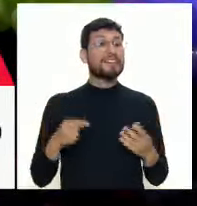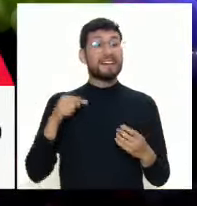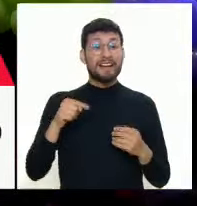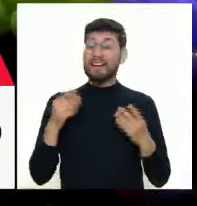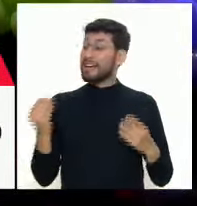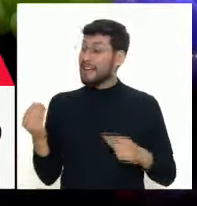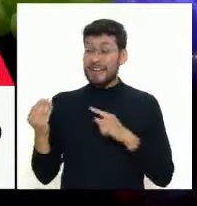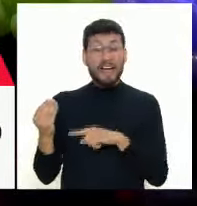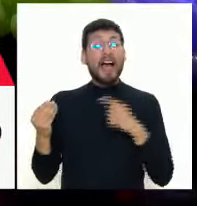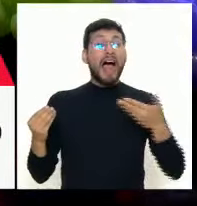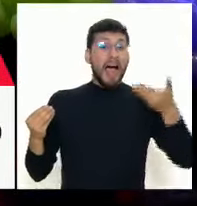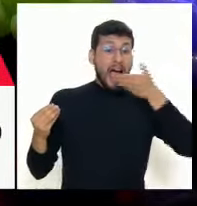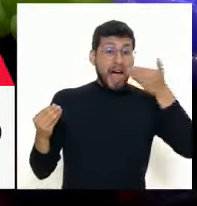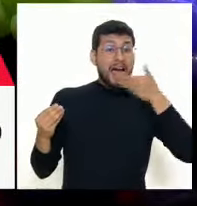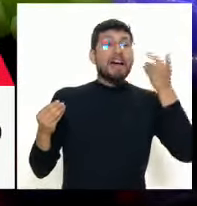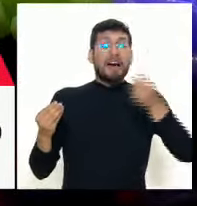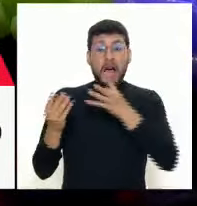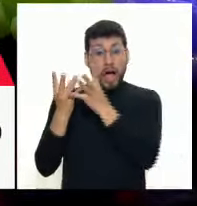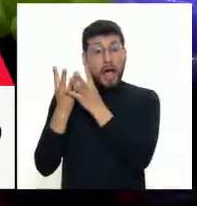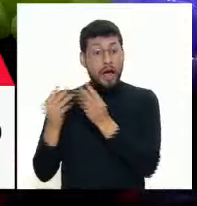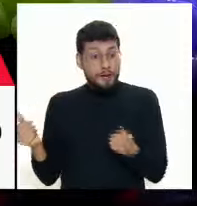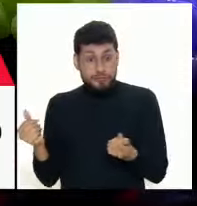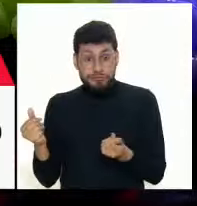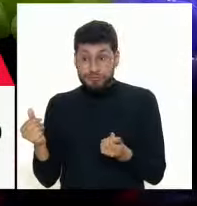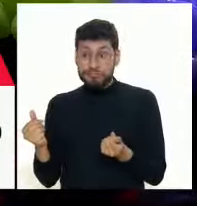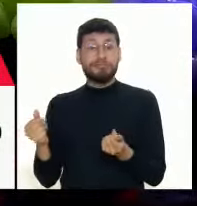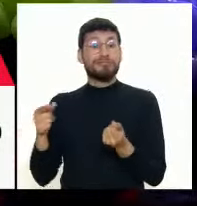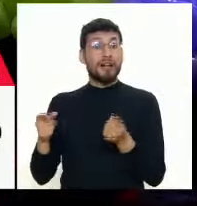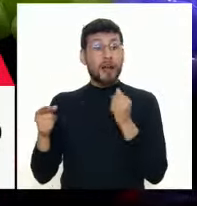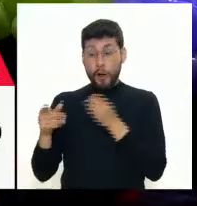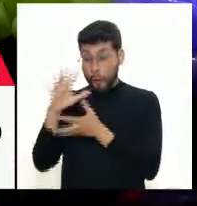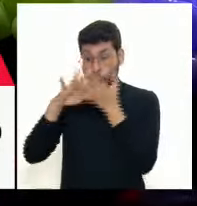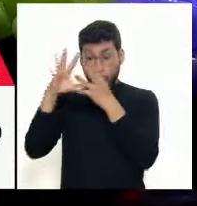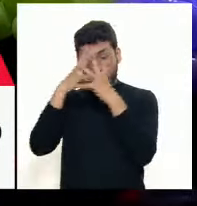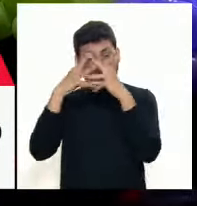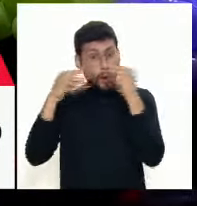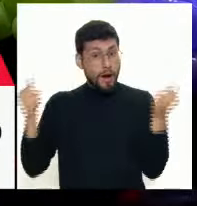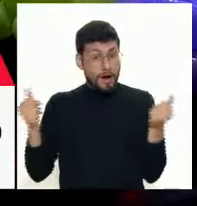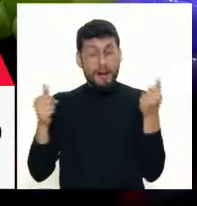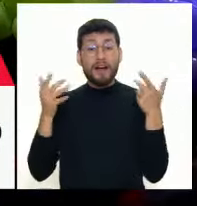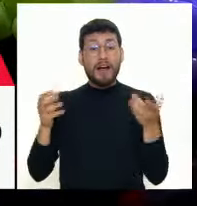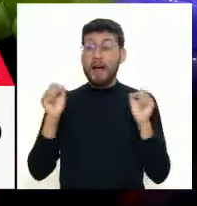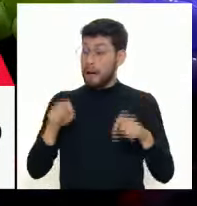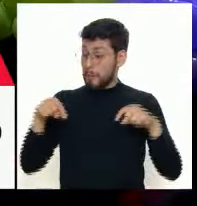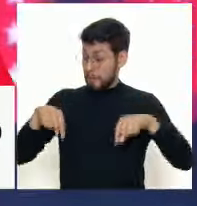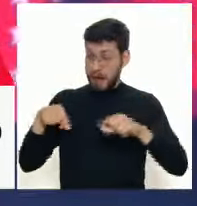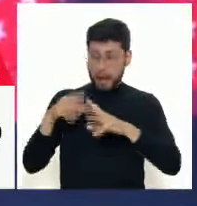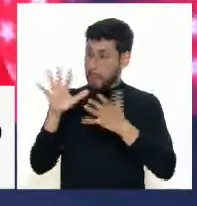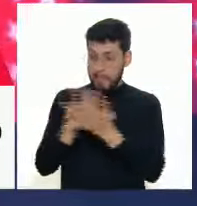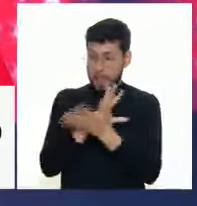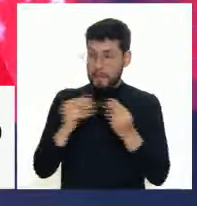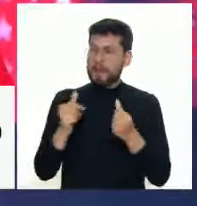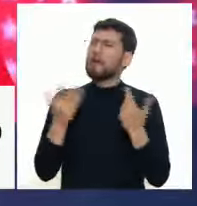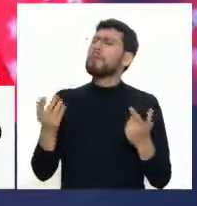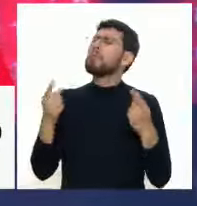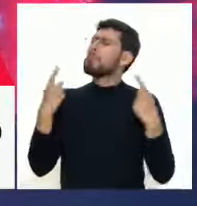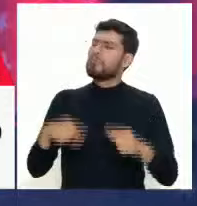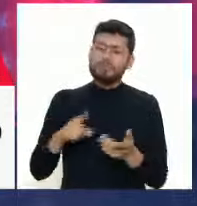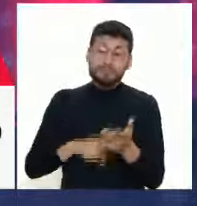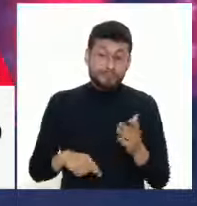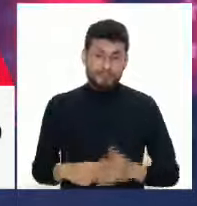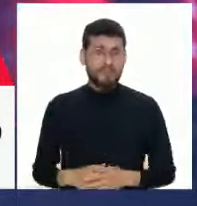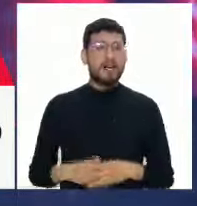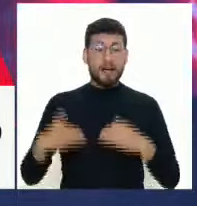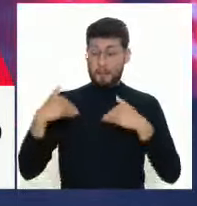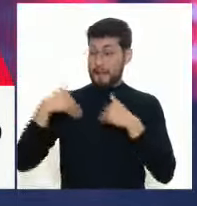niños y niñas, se va a desaparecer, se va a desvanecer, va a dejar de estar aquí. Y para que eso ocurra necesito